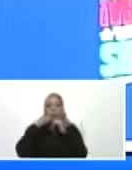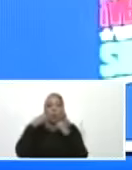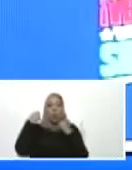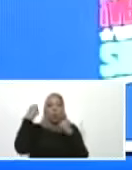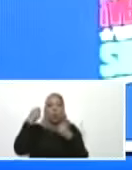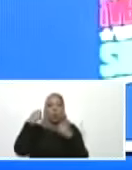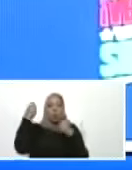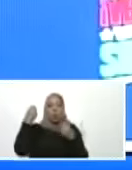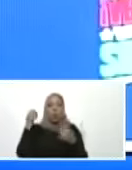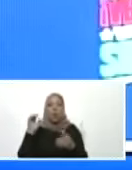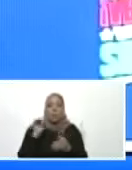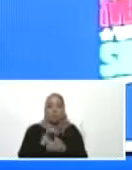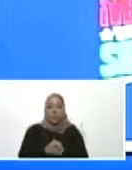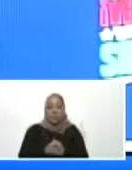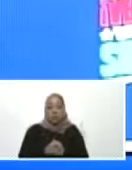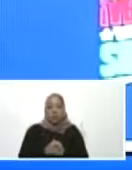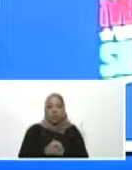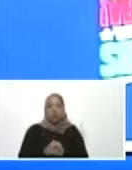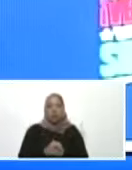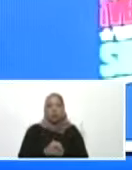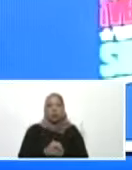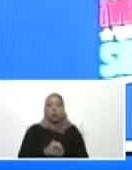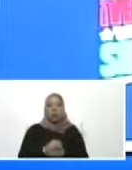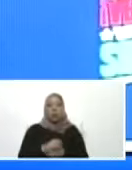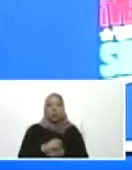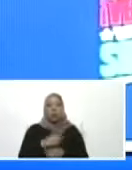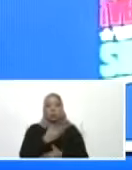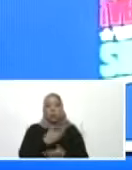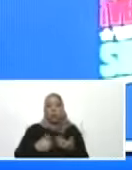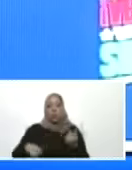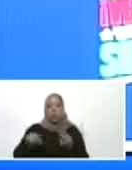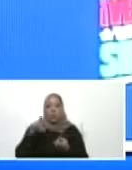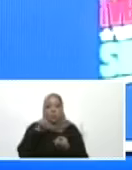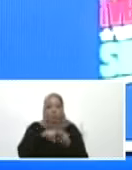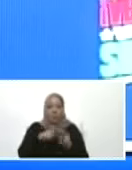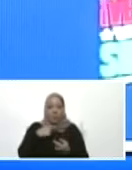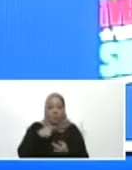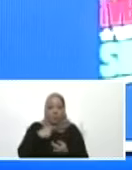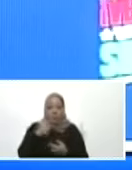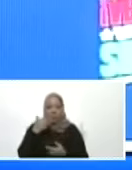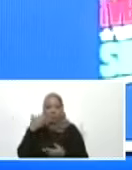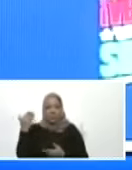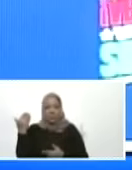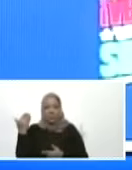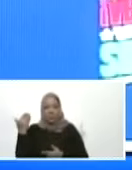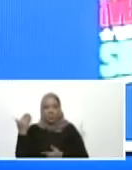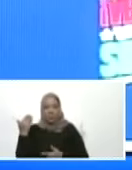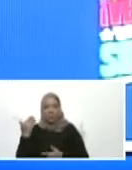la compañera Cilia Adela Flores